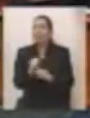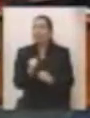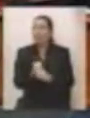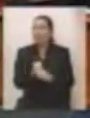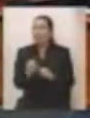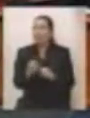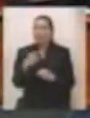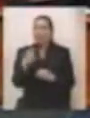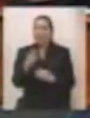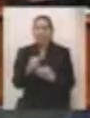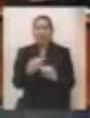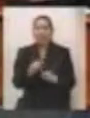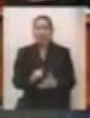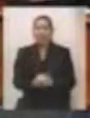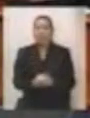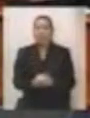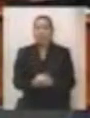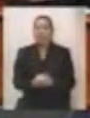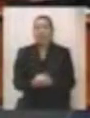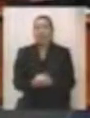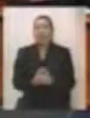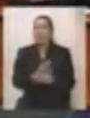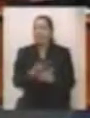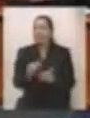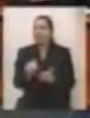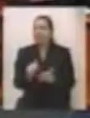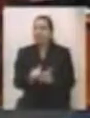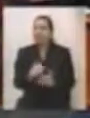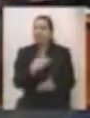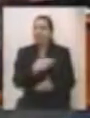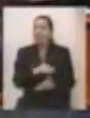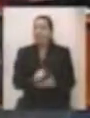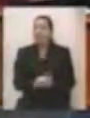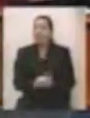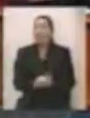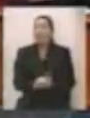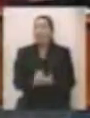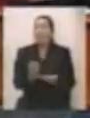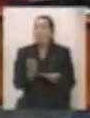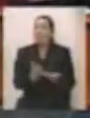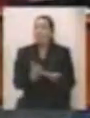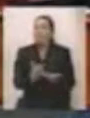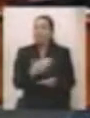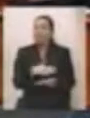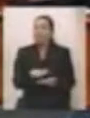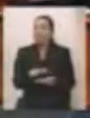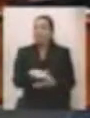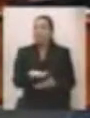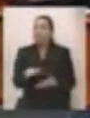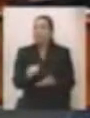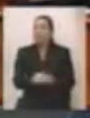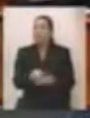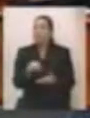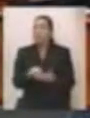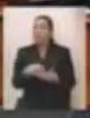elaborar políticas públicas, políticas generales a favor, políticas educativas, a favor de nuestros